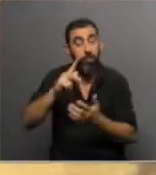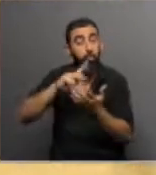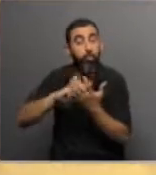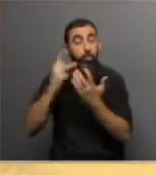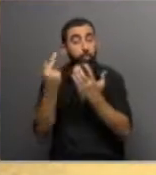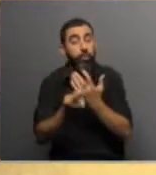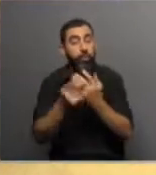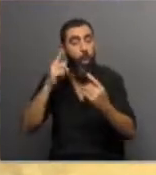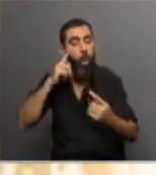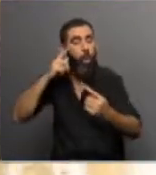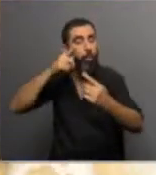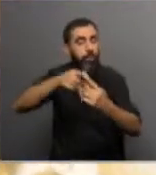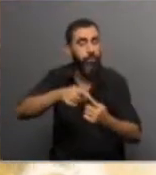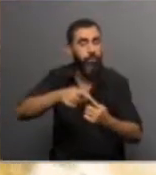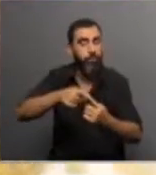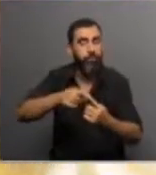se focalizaba en